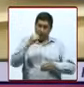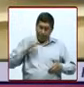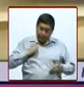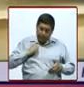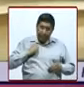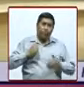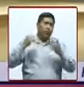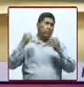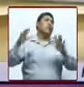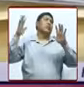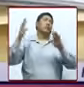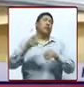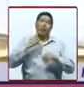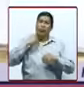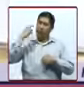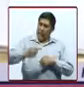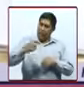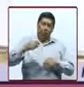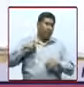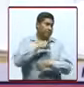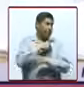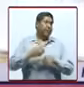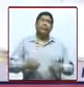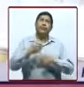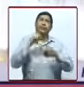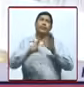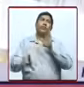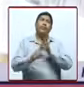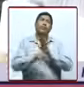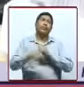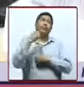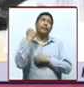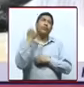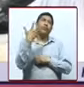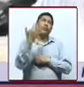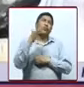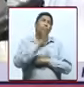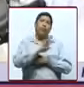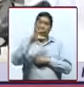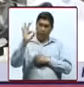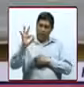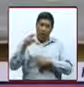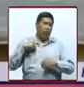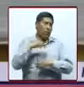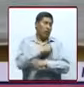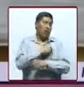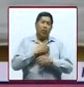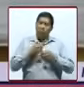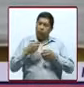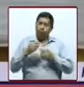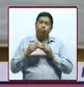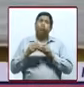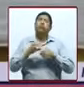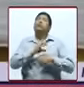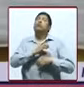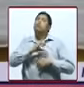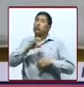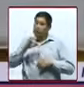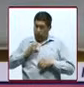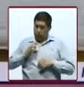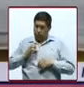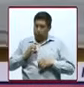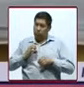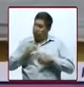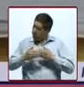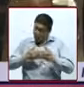ya nos ha dado un mandato a nosotros a través de la 1549. Y nosotros somos un brazo operativo para poder llevar adelante este